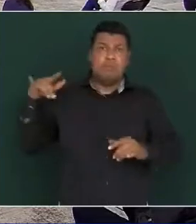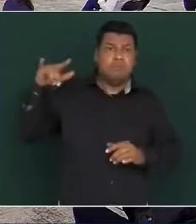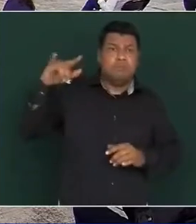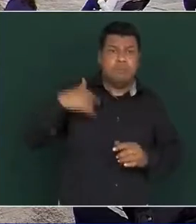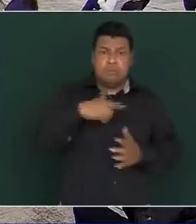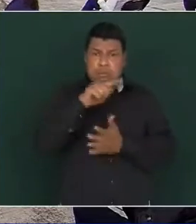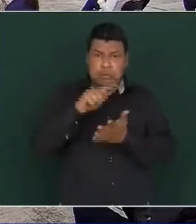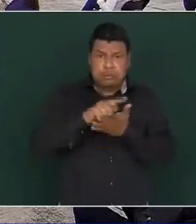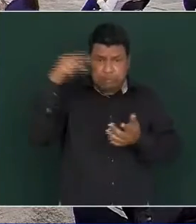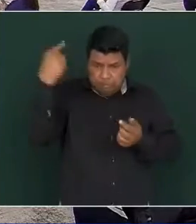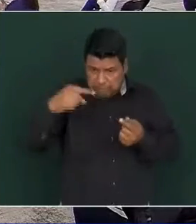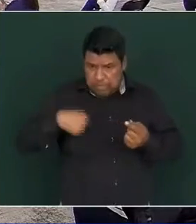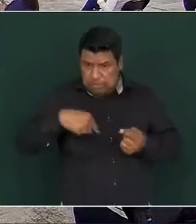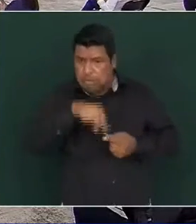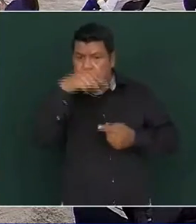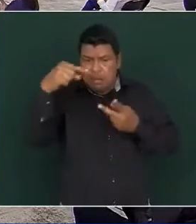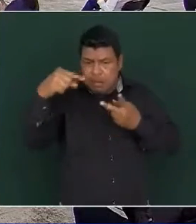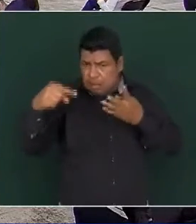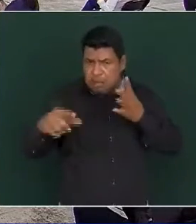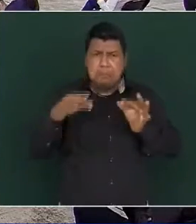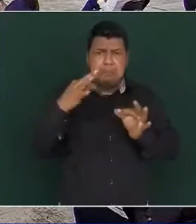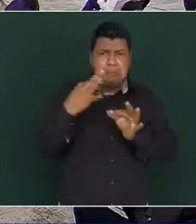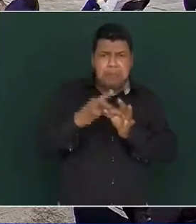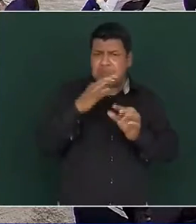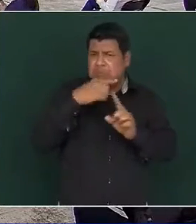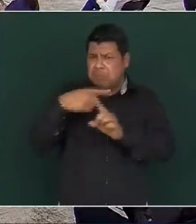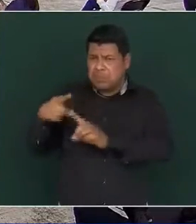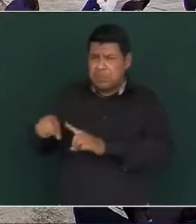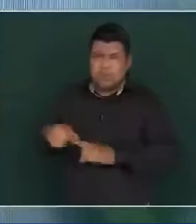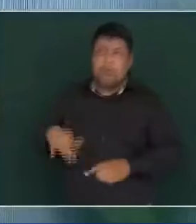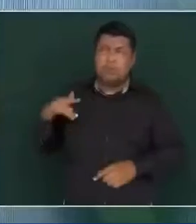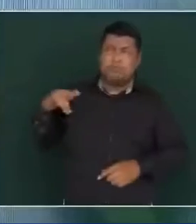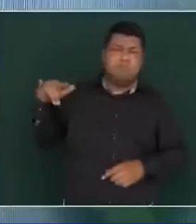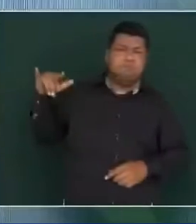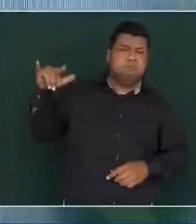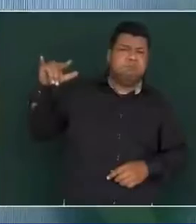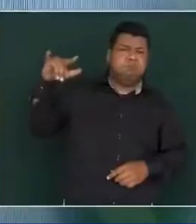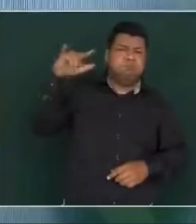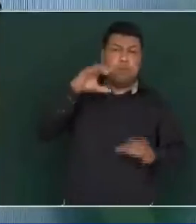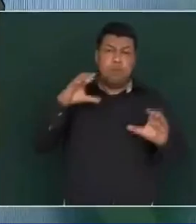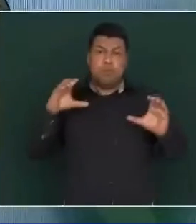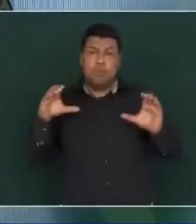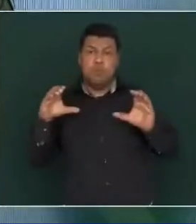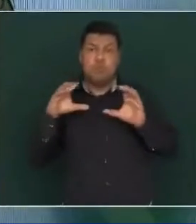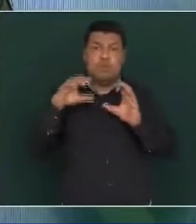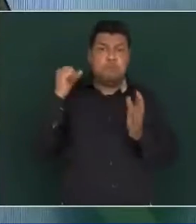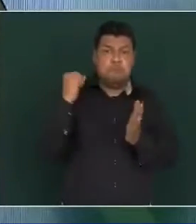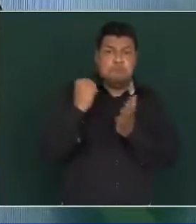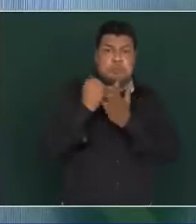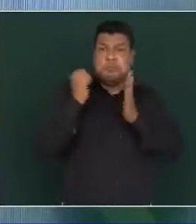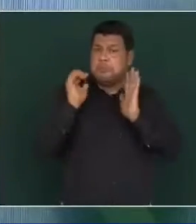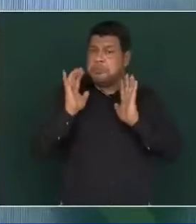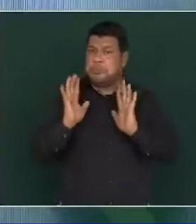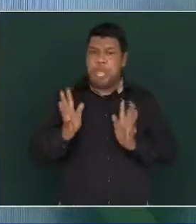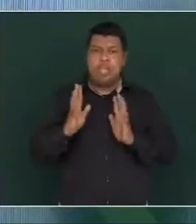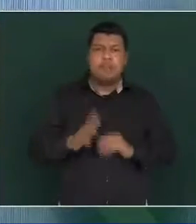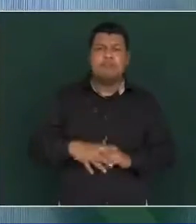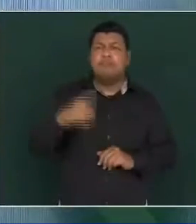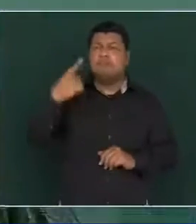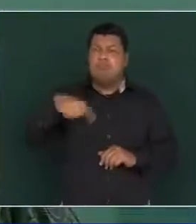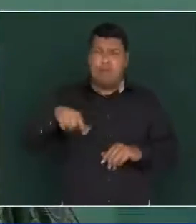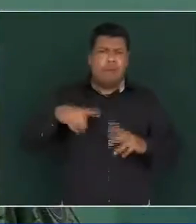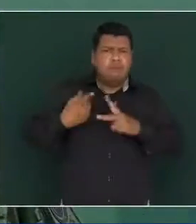naturaleza. Y bueno, todos los sistemas de navegación. El aeropuerto ya fue certificado en su operación.